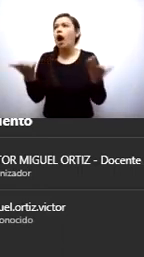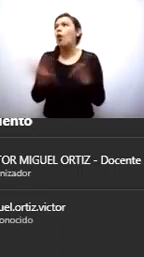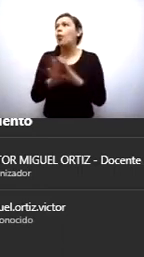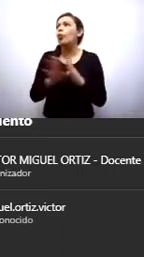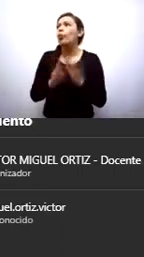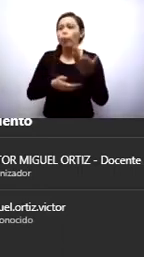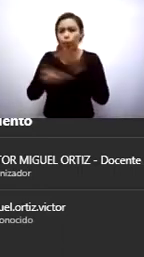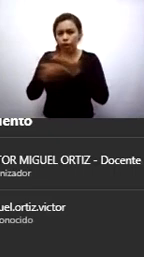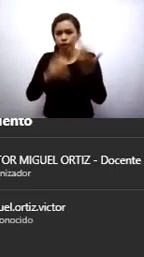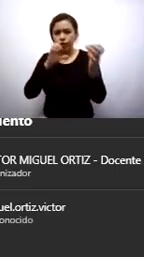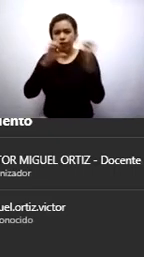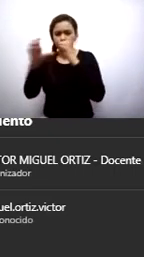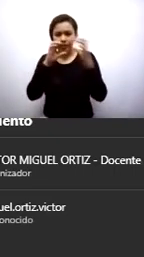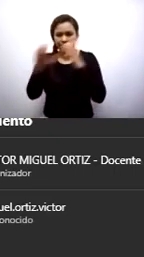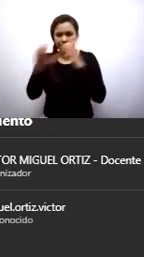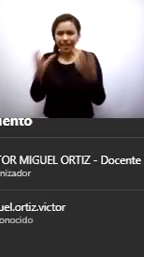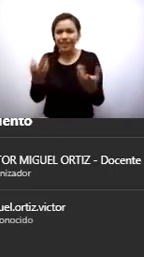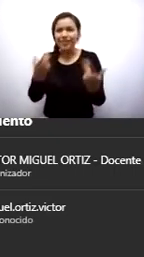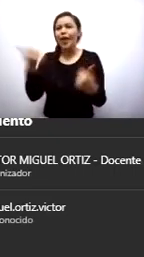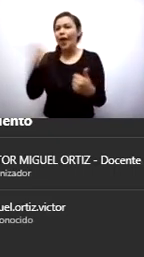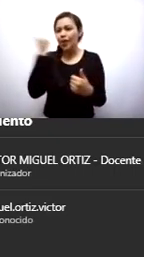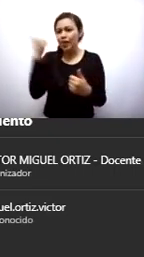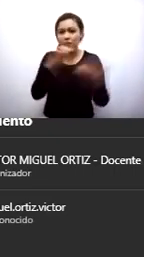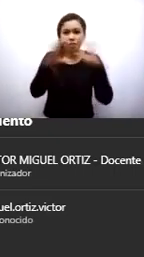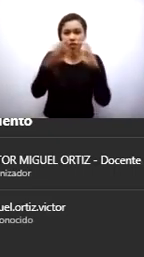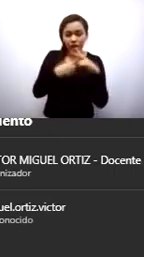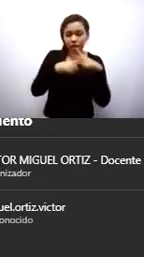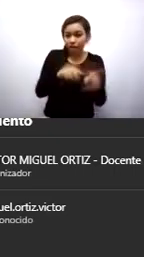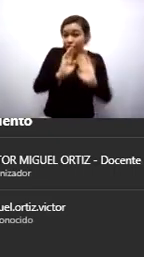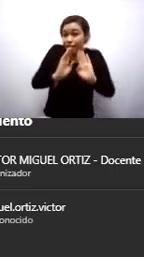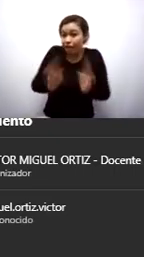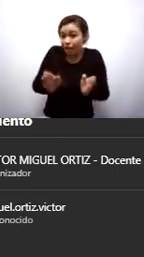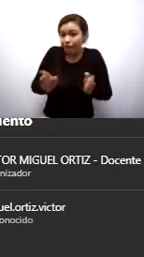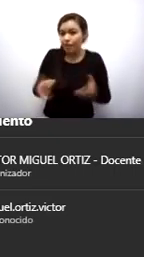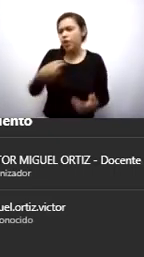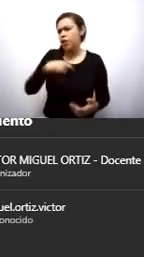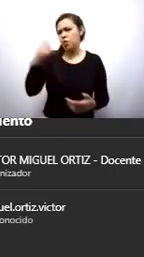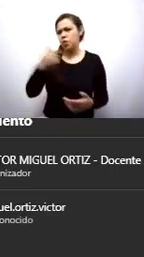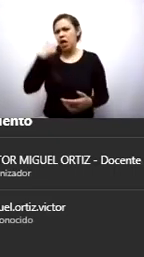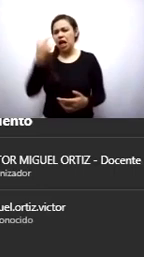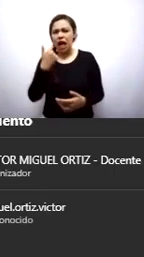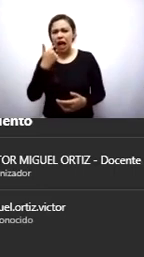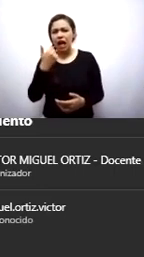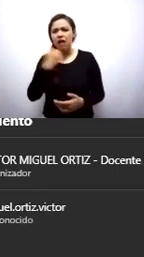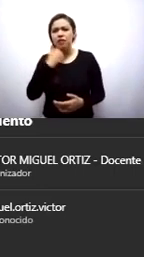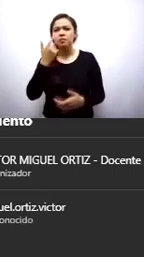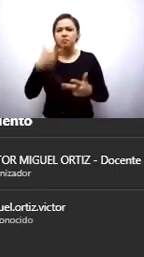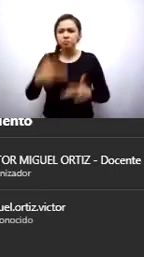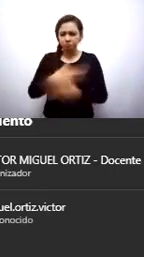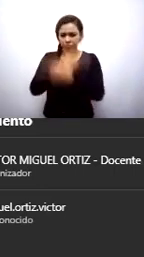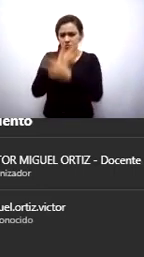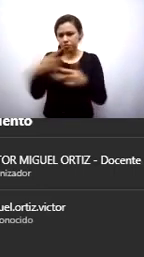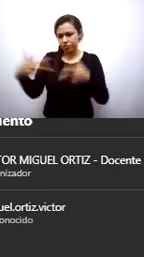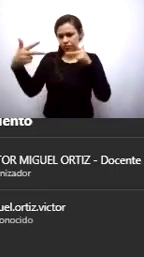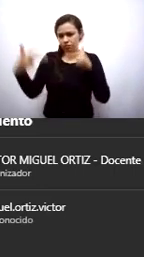interacción, esta comunicación con los alumnos, con quien yo quiera realizar una llamada. Mira, por ejemplo, aquí